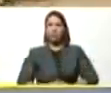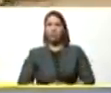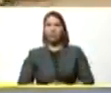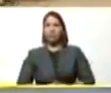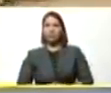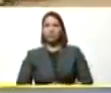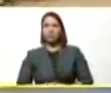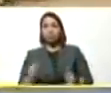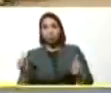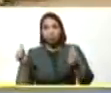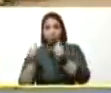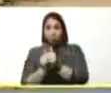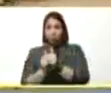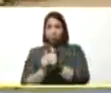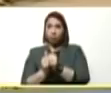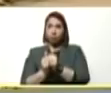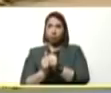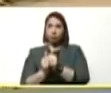con